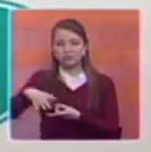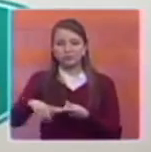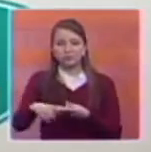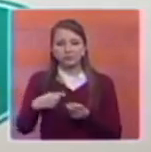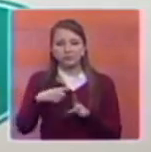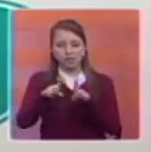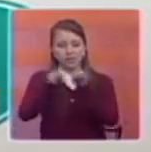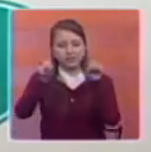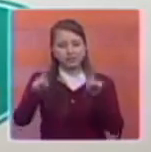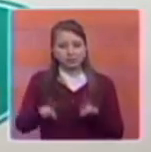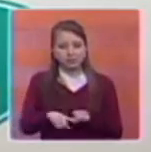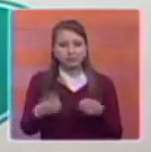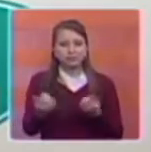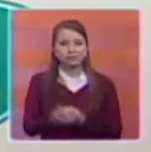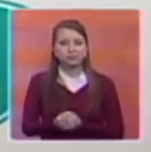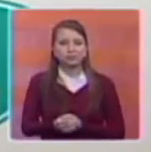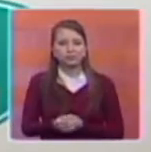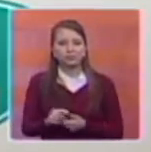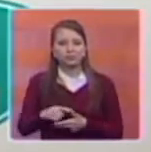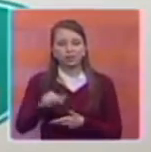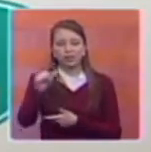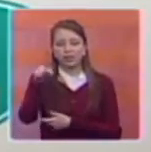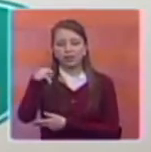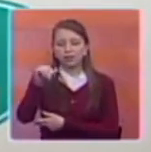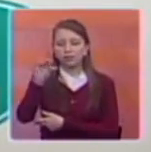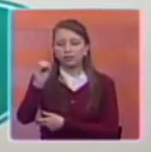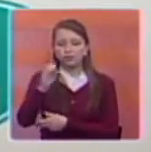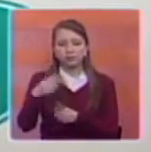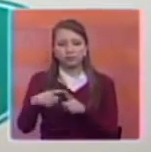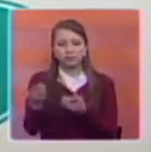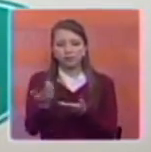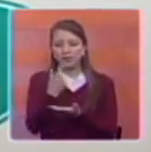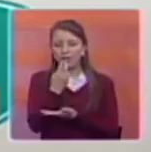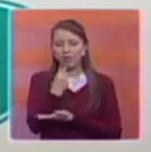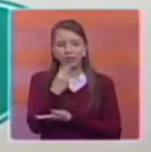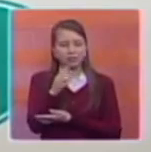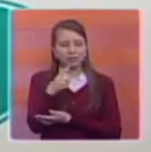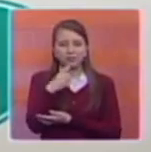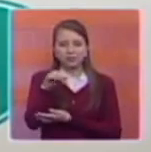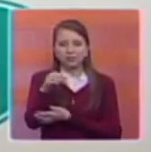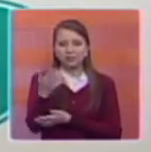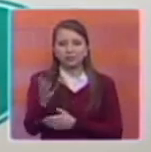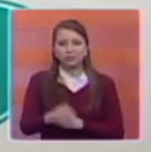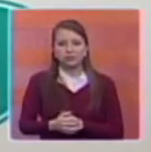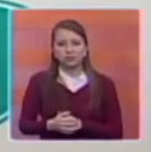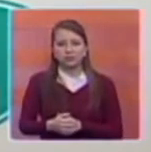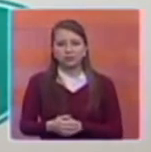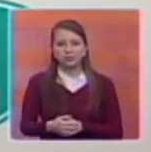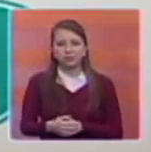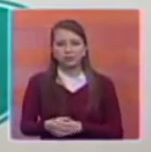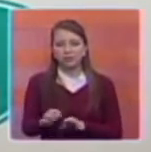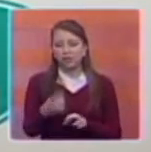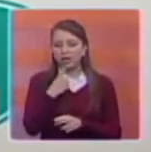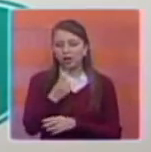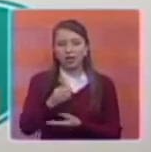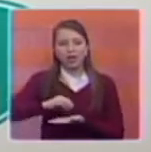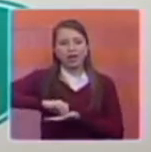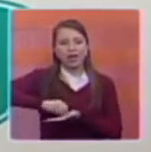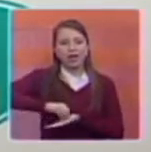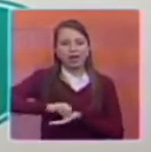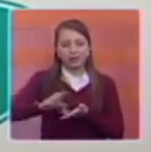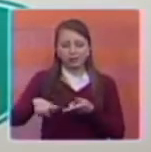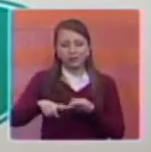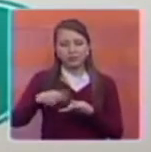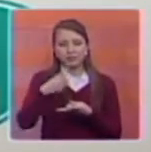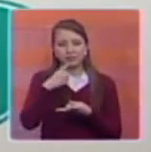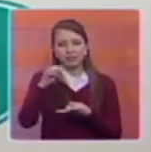de cilantro, le puse un pedacito de apio que tenía. Bueno, condimenta, si no lo pone, un agüita con ajito, más que sea sal y pimienta,